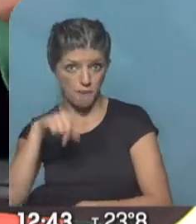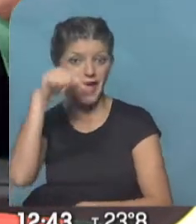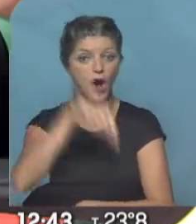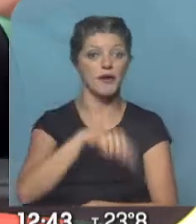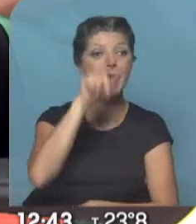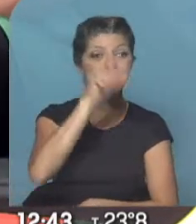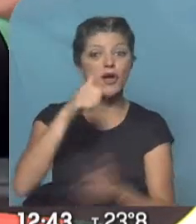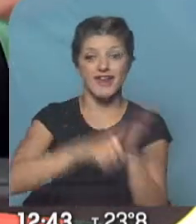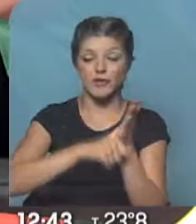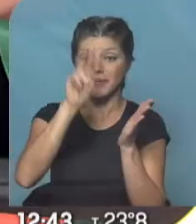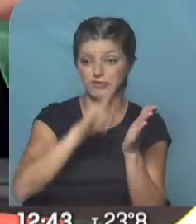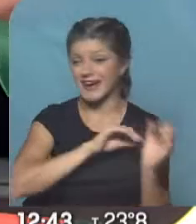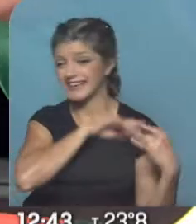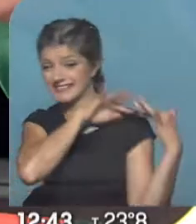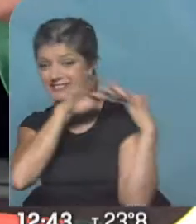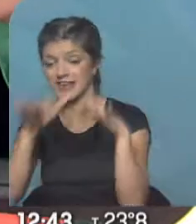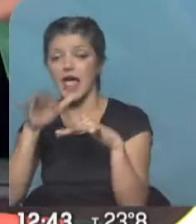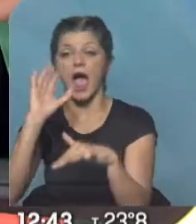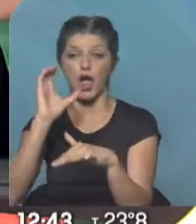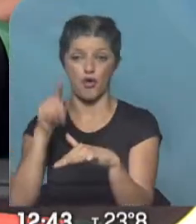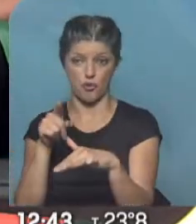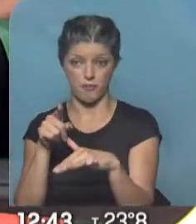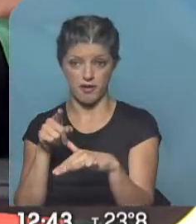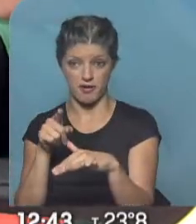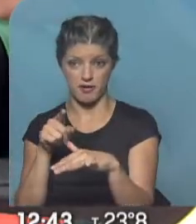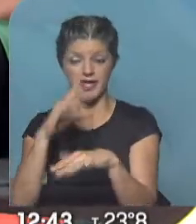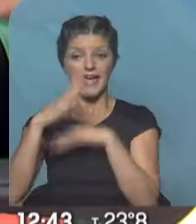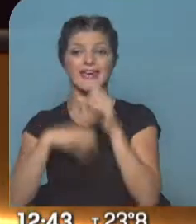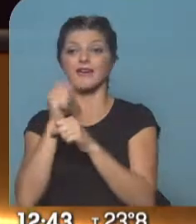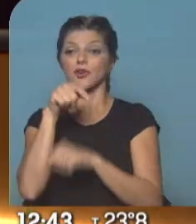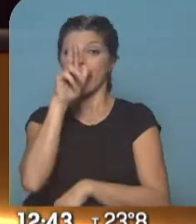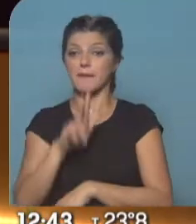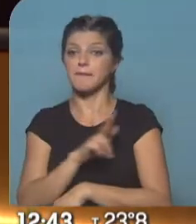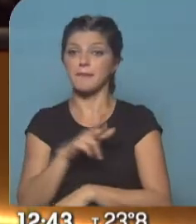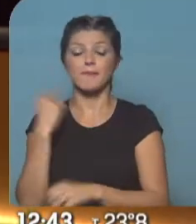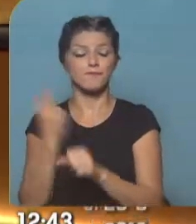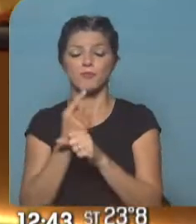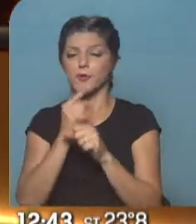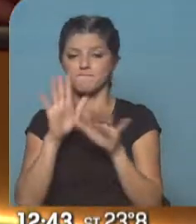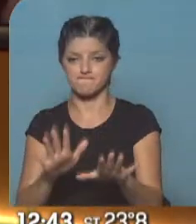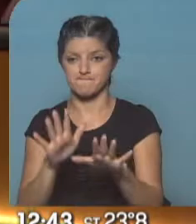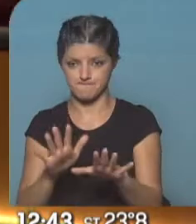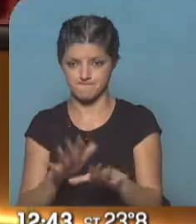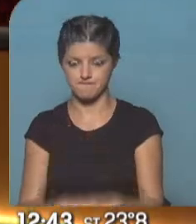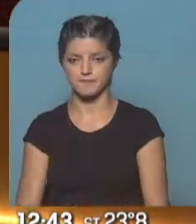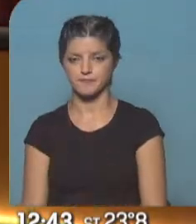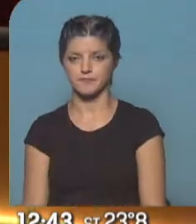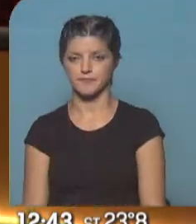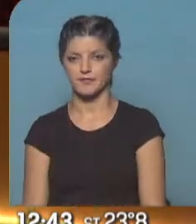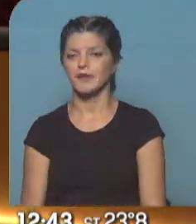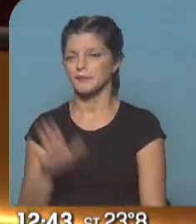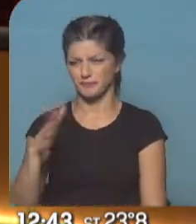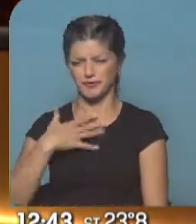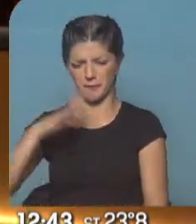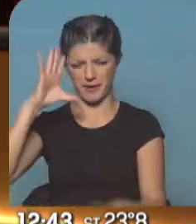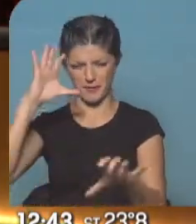Venezuela, que es uno de esos conflictos que por ahora el Papa parece no haber podido mediar satisfactoriamente, ¿no? Me recuerdo la primera vez